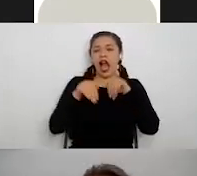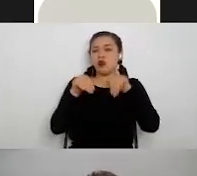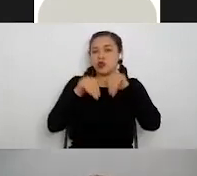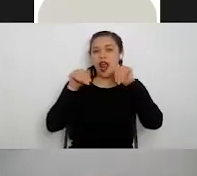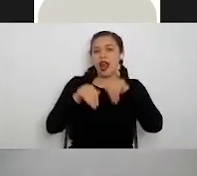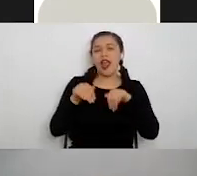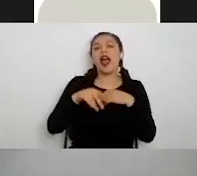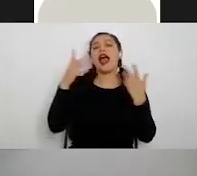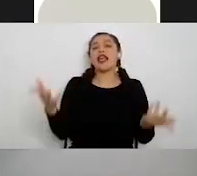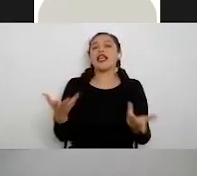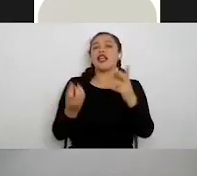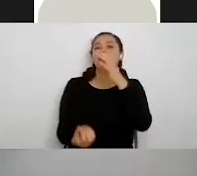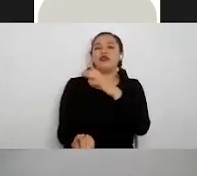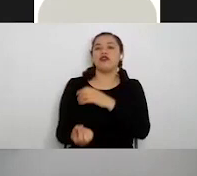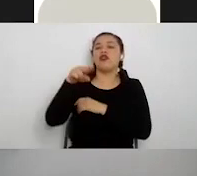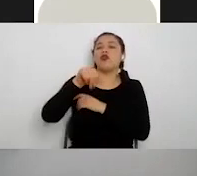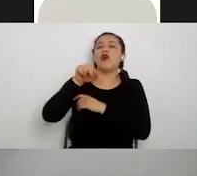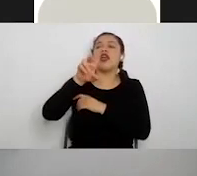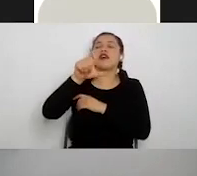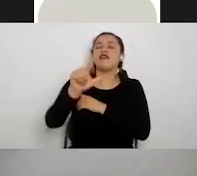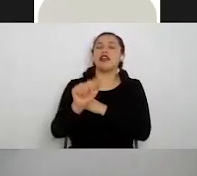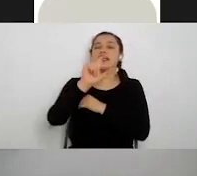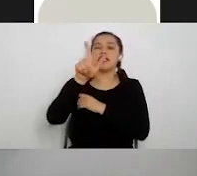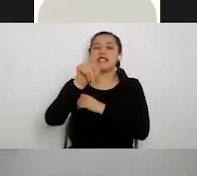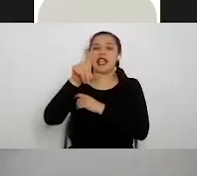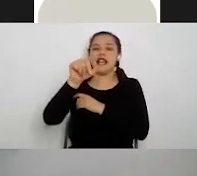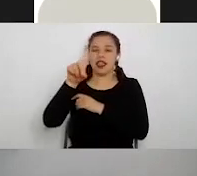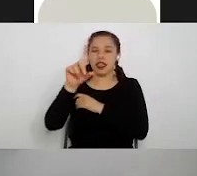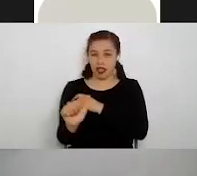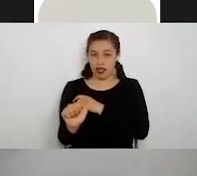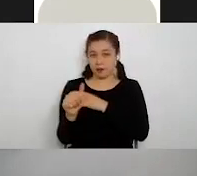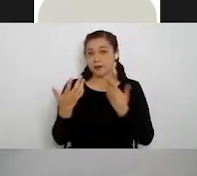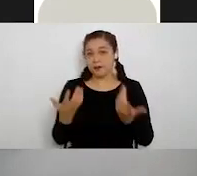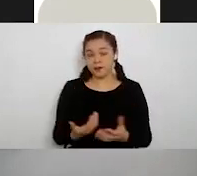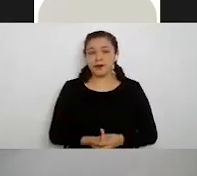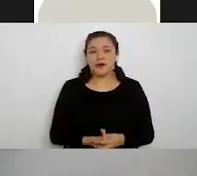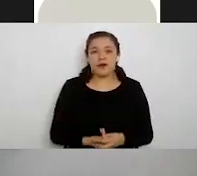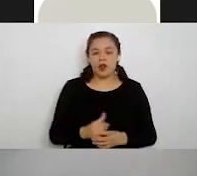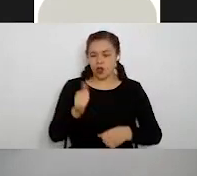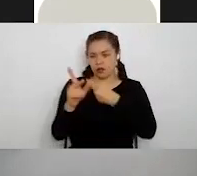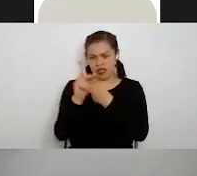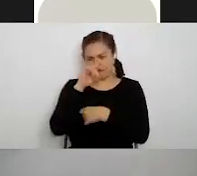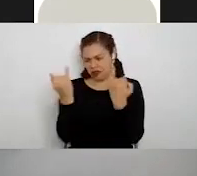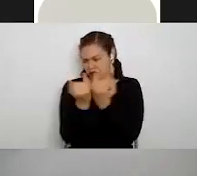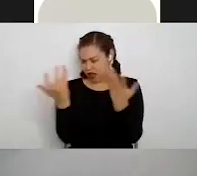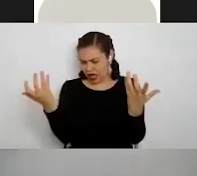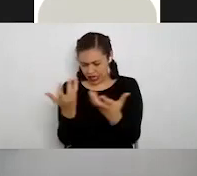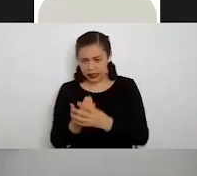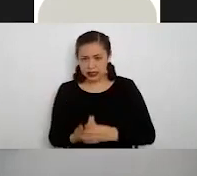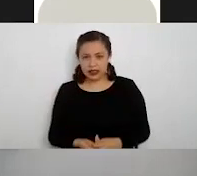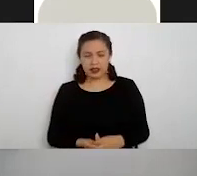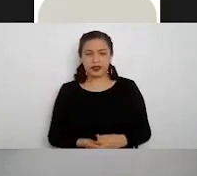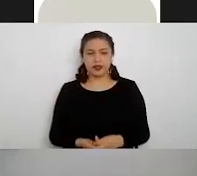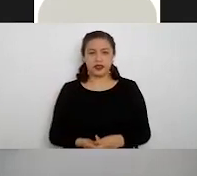desarrollados. Y el efecto que tuvo es básicamente que se tuviera